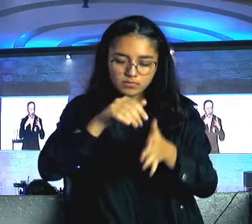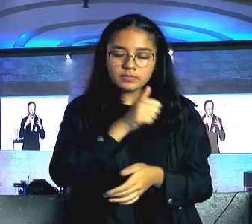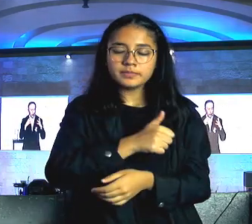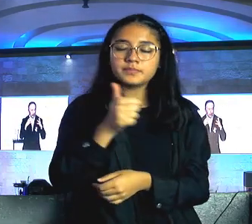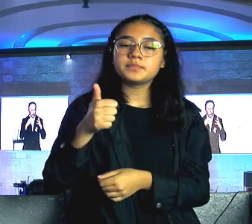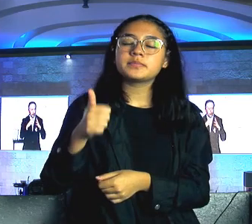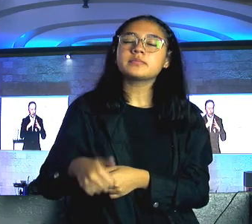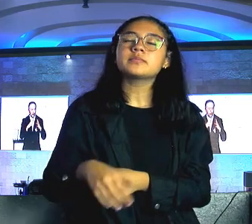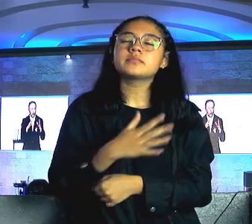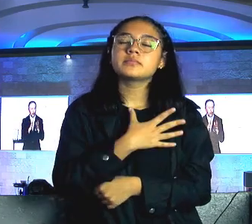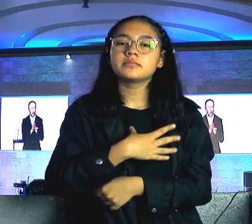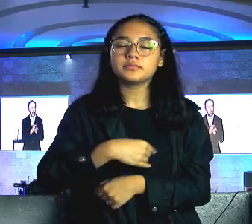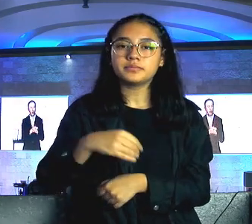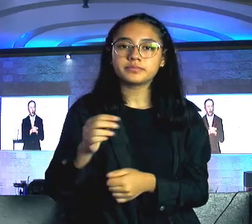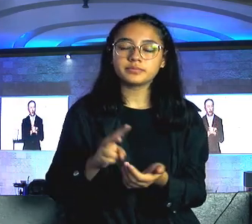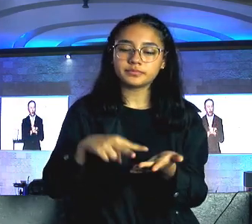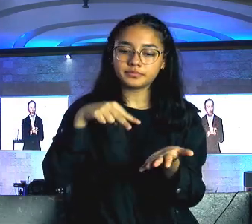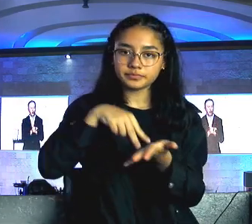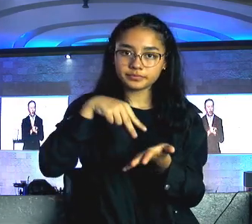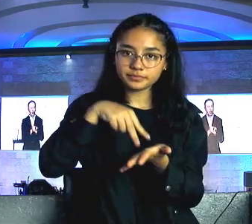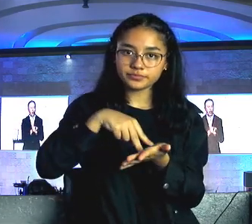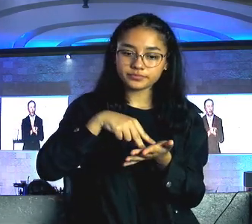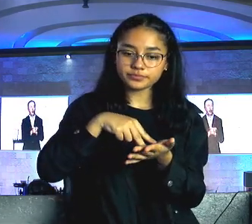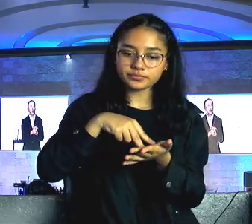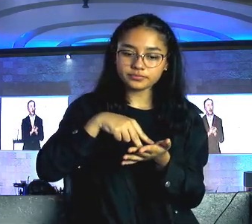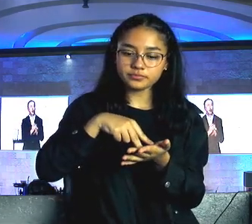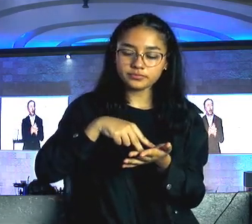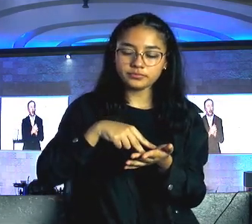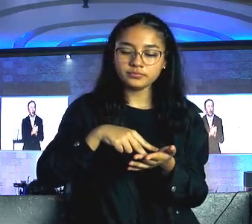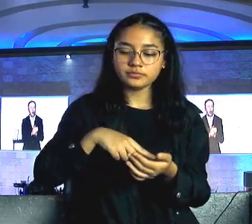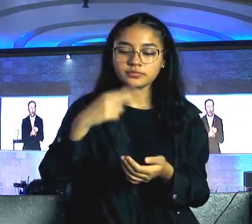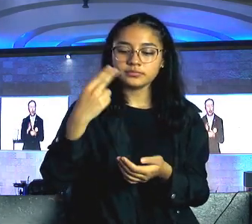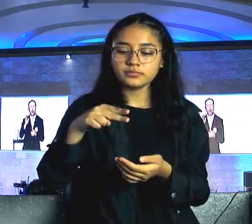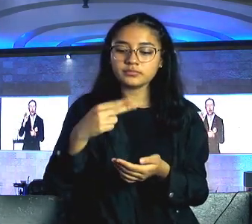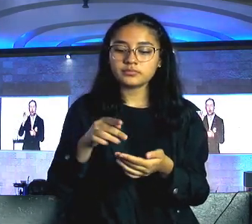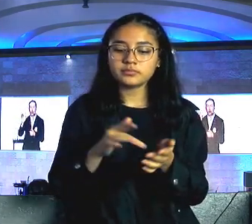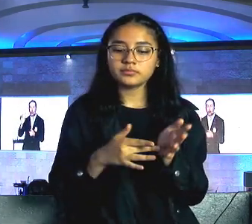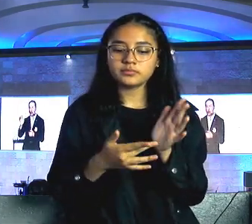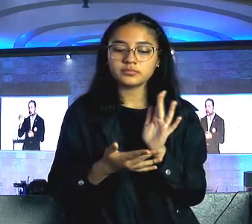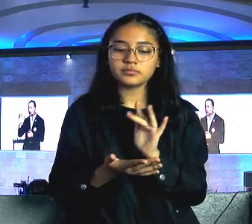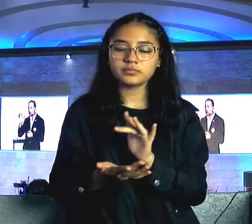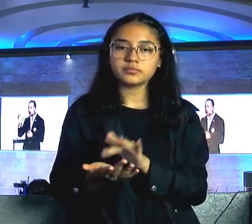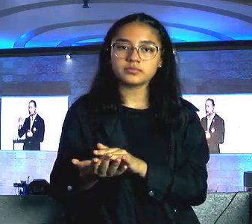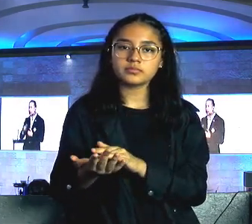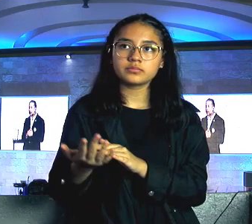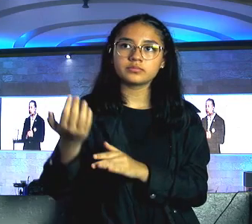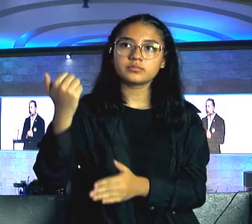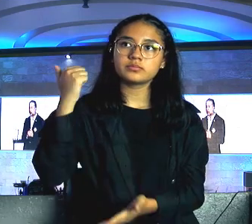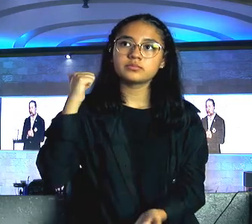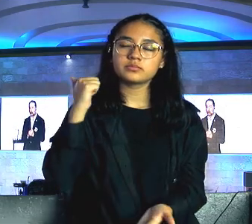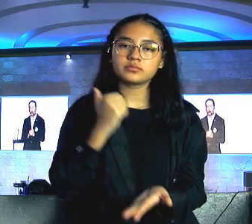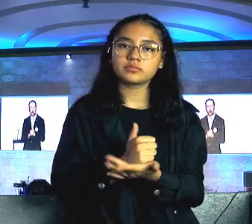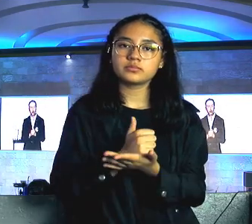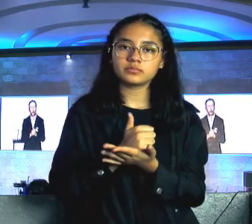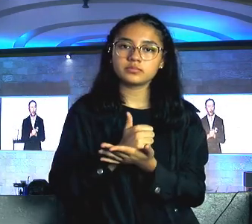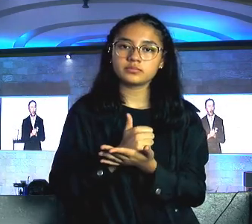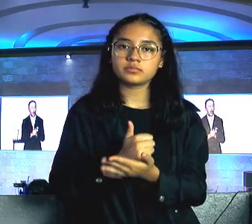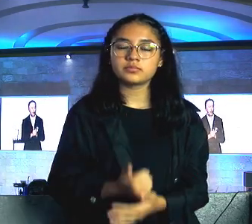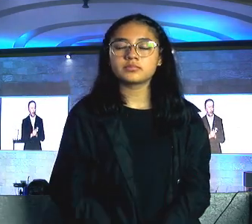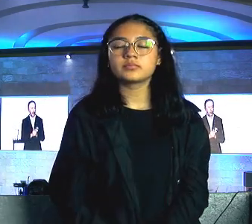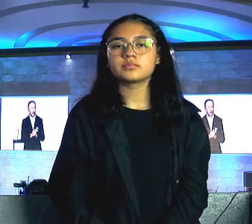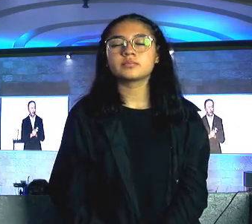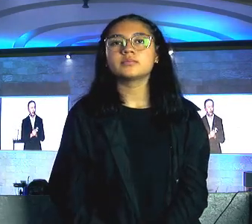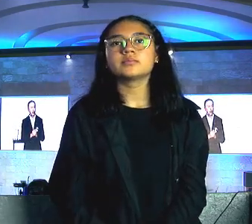tu ministración en cada uno de ellos en este momento, en el nombre poderoso de Cristo Jesús.